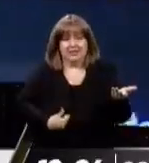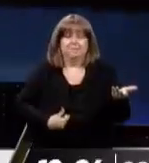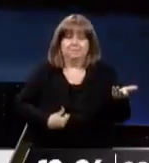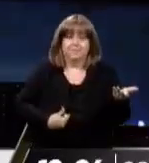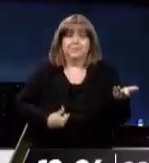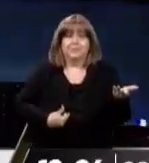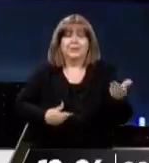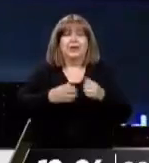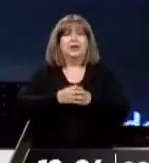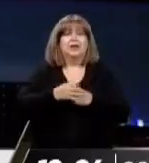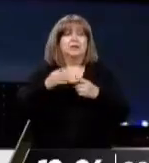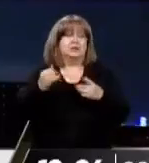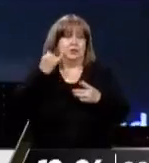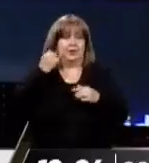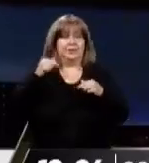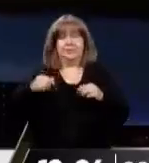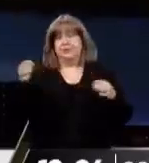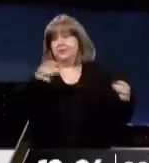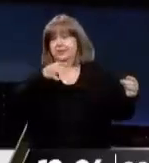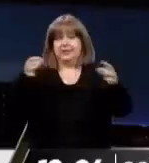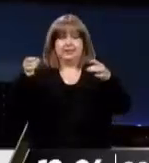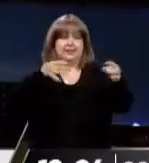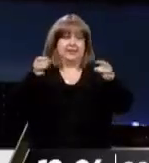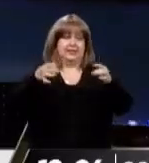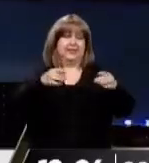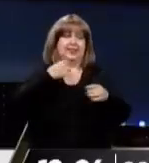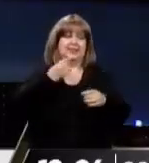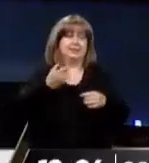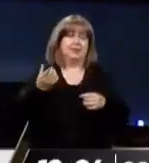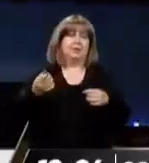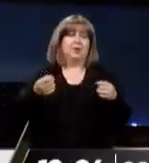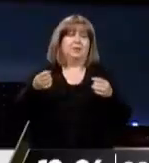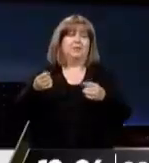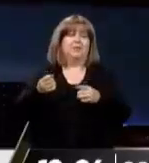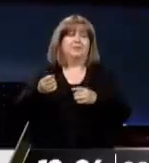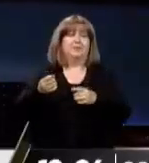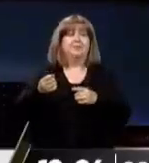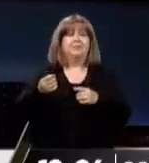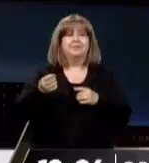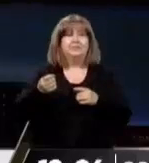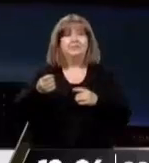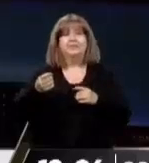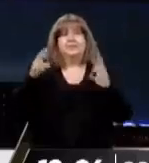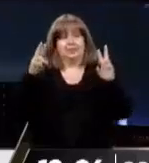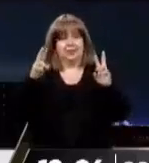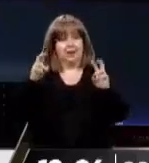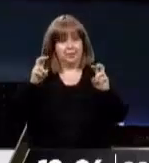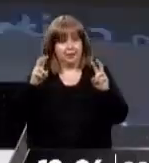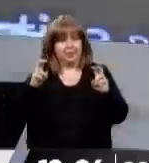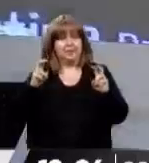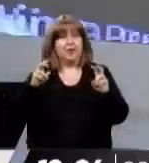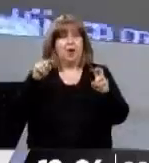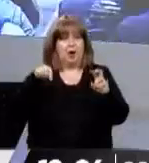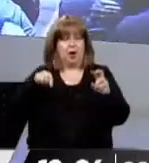no en contra de Mendoza. Claro. Y bueno, y con críticas explícitas sobre lo que había dicho Rodolfo Suárez un día antes, sobre la, de